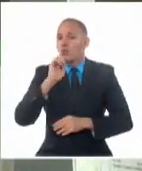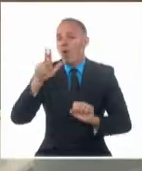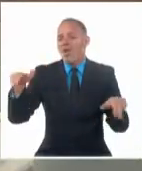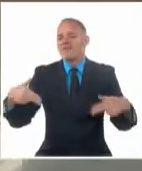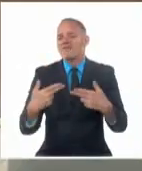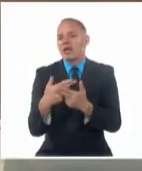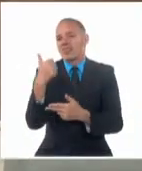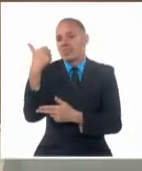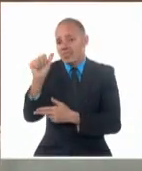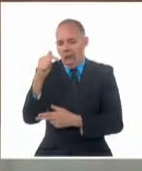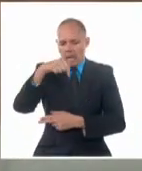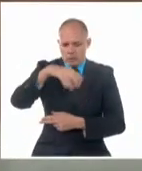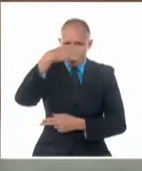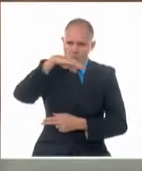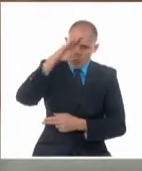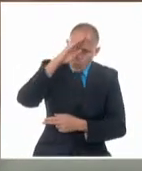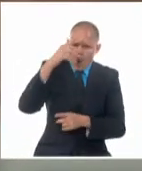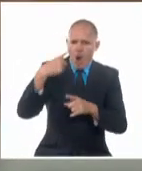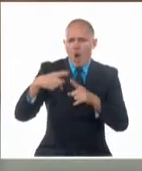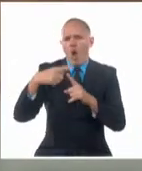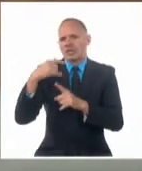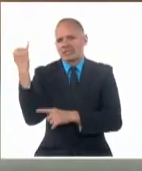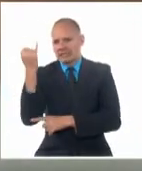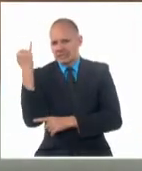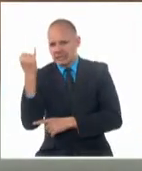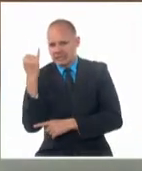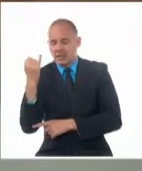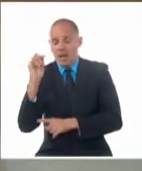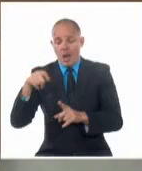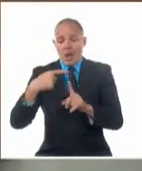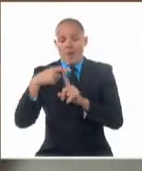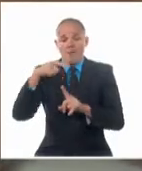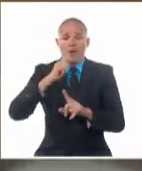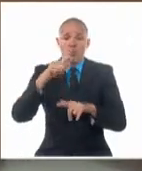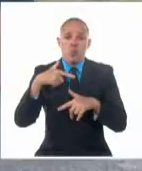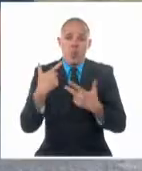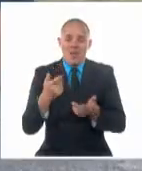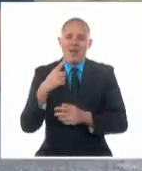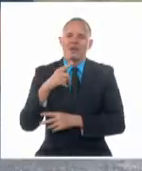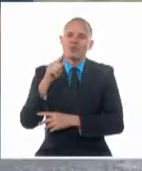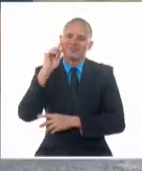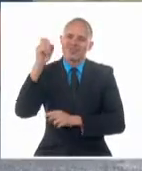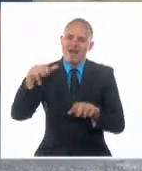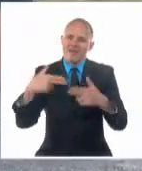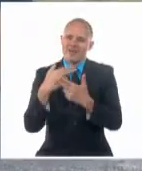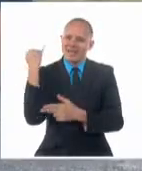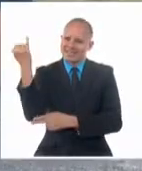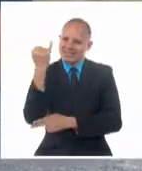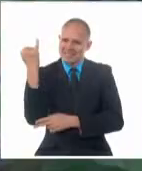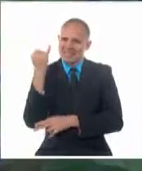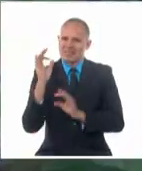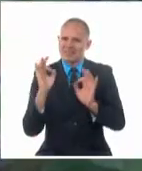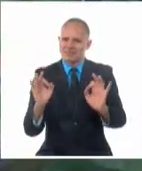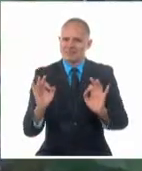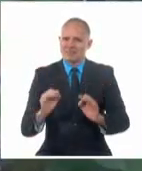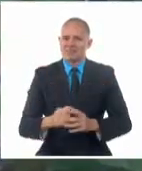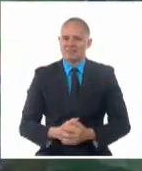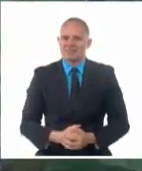principalmente en la convención Internacional del medio ambiente con 14 trabajos uris salvat mareño canal cubano de